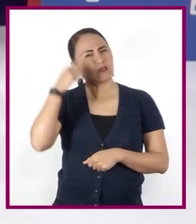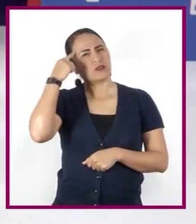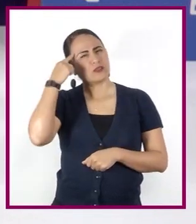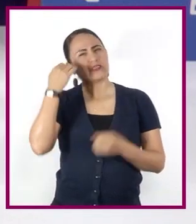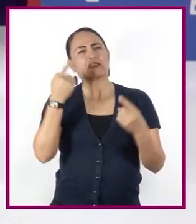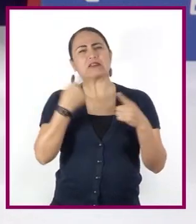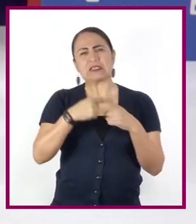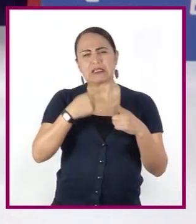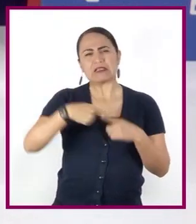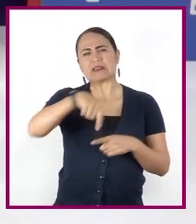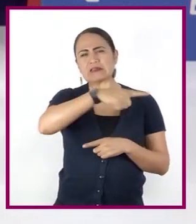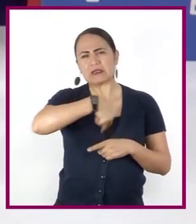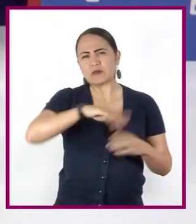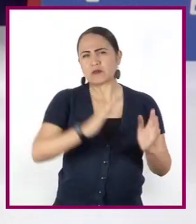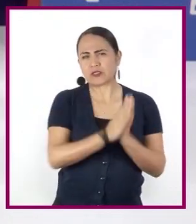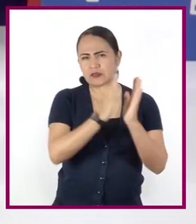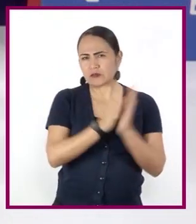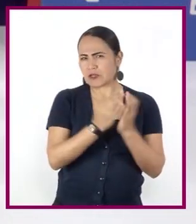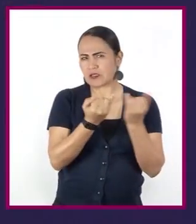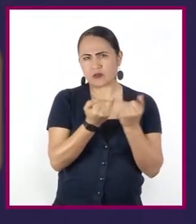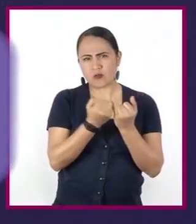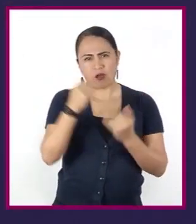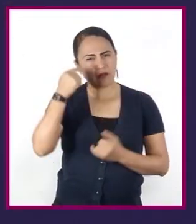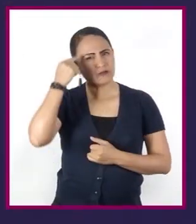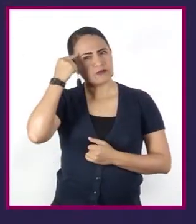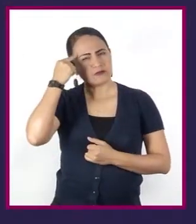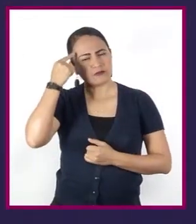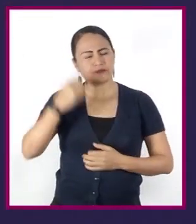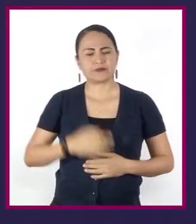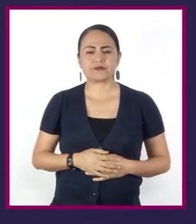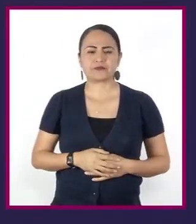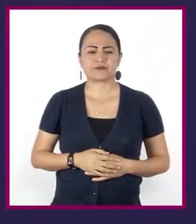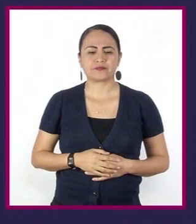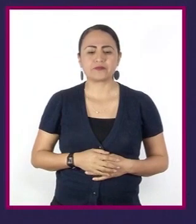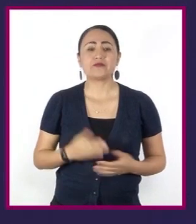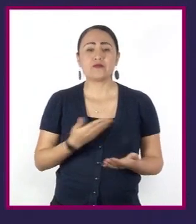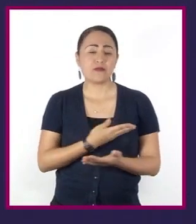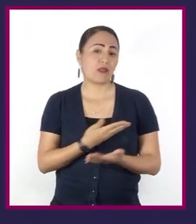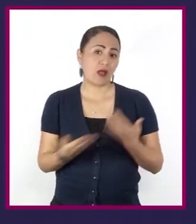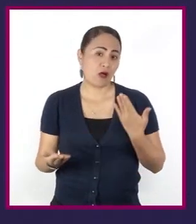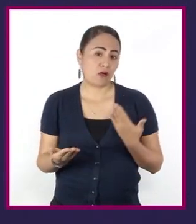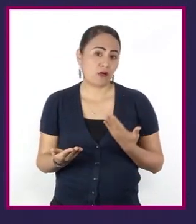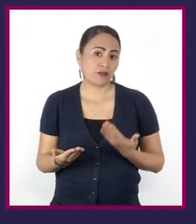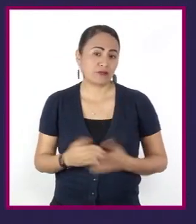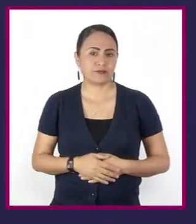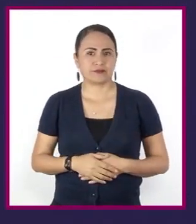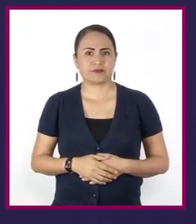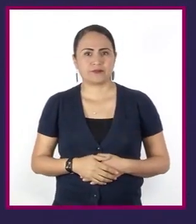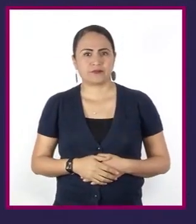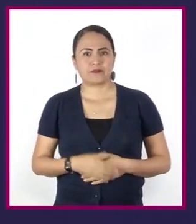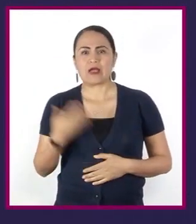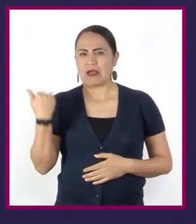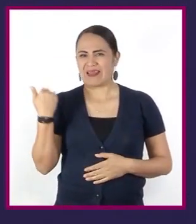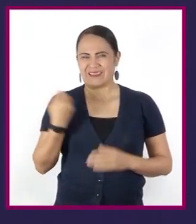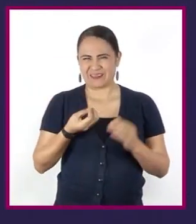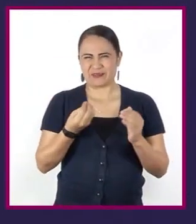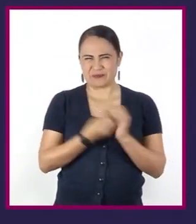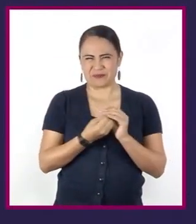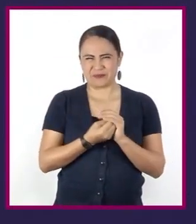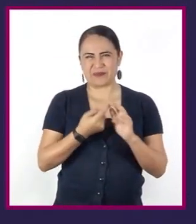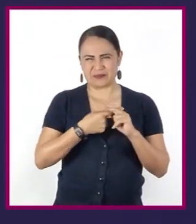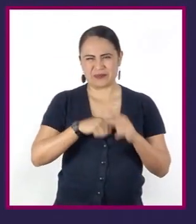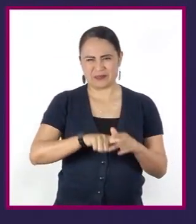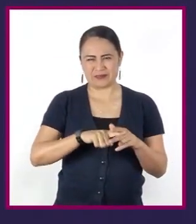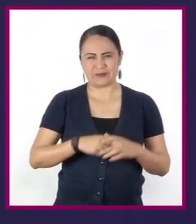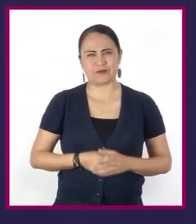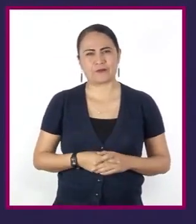participan en esta nota informativa. Ahora, les recuerdo algo que dijimos al inicio sobre